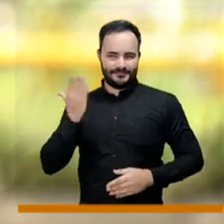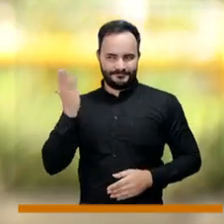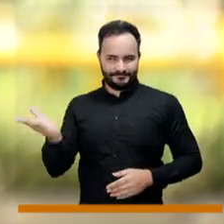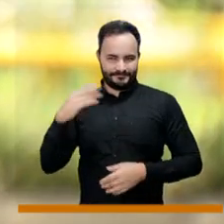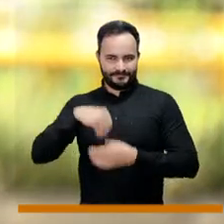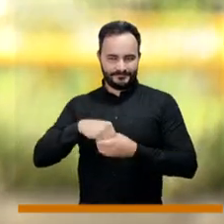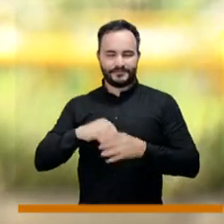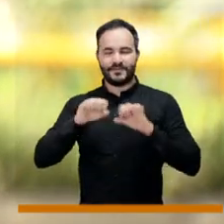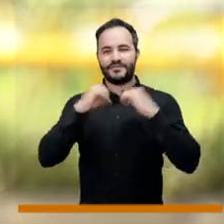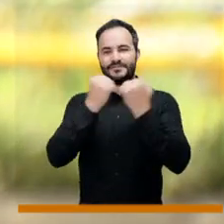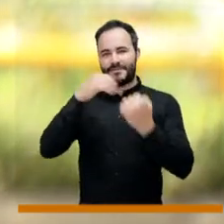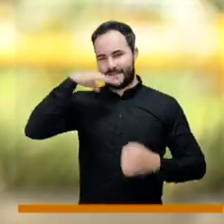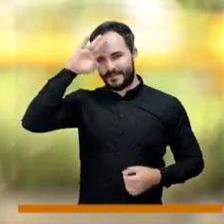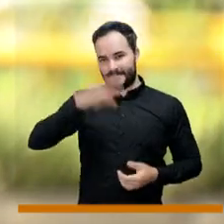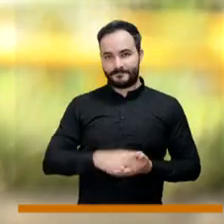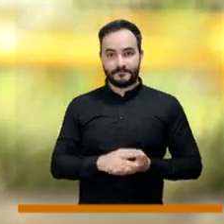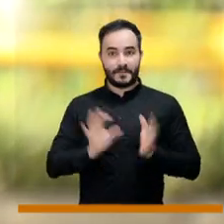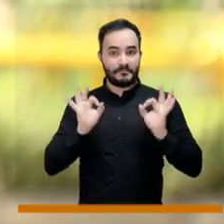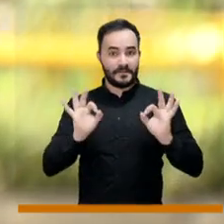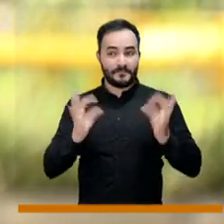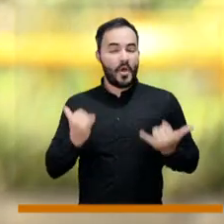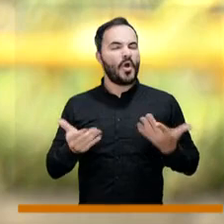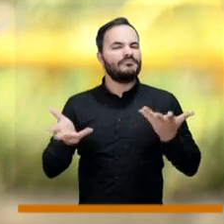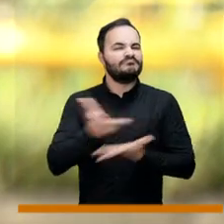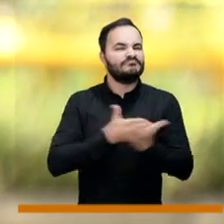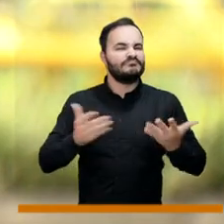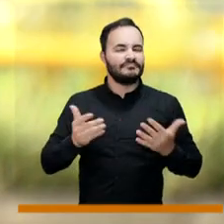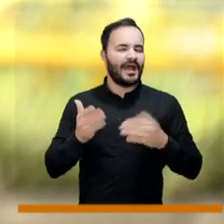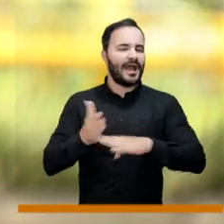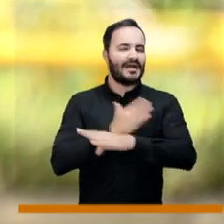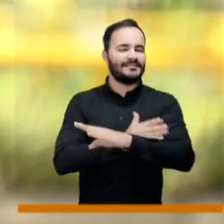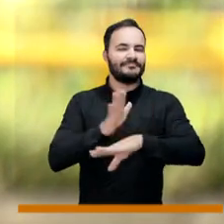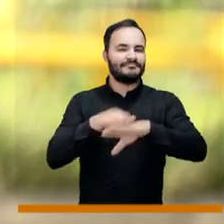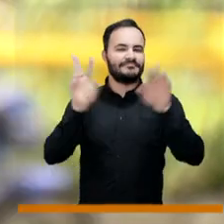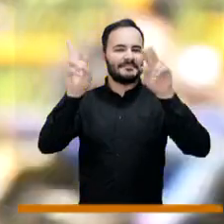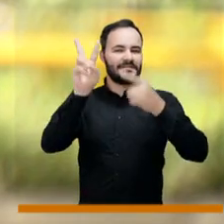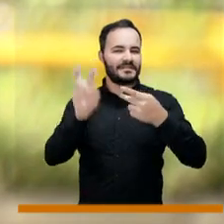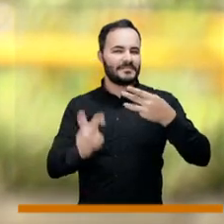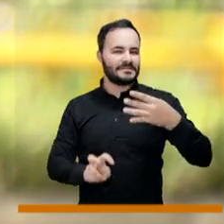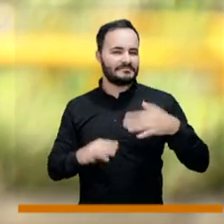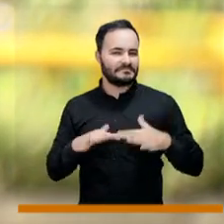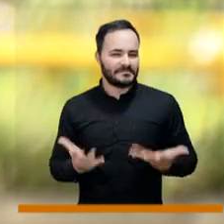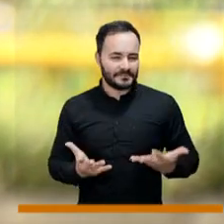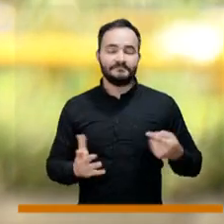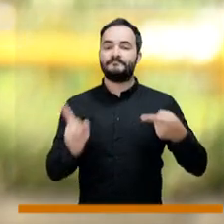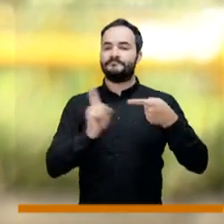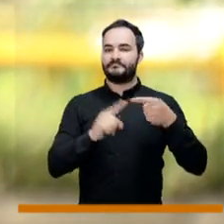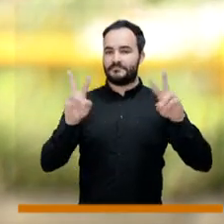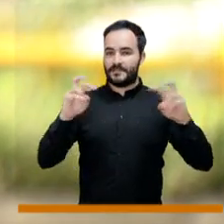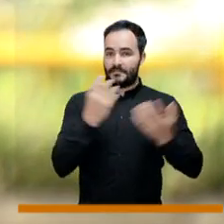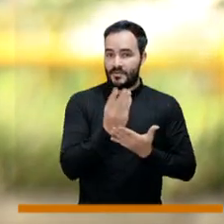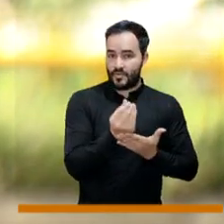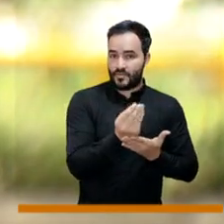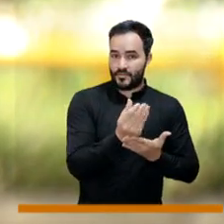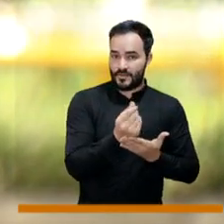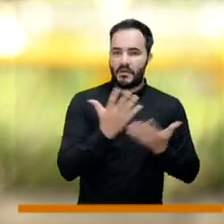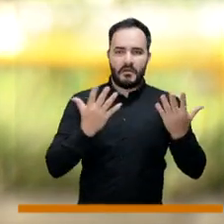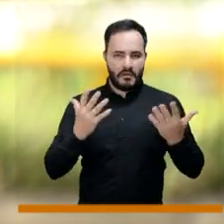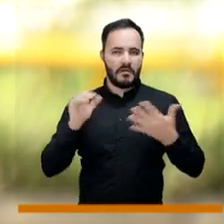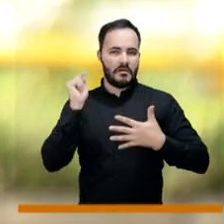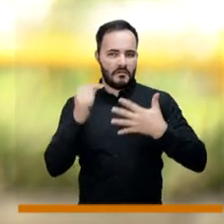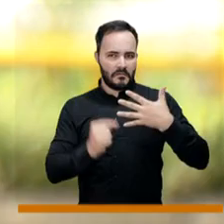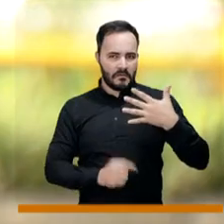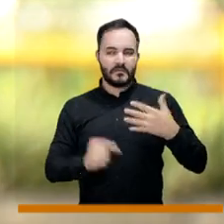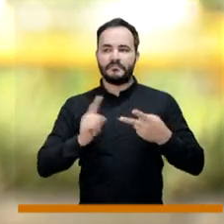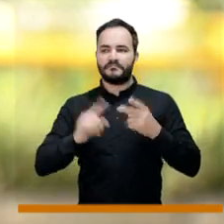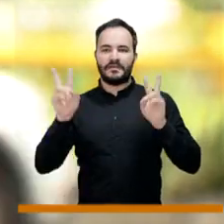breve abrebocas de esos temas que vamos a hablar hoy, temas económicos, temas también relacionados con las personas que hemos recepcionado en